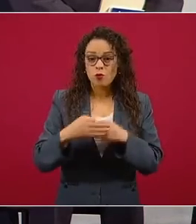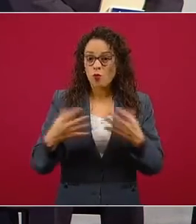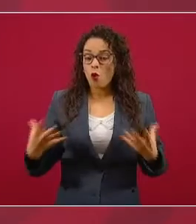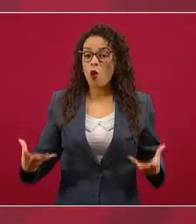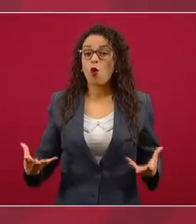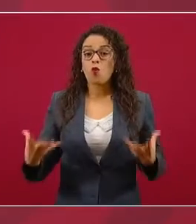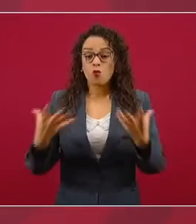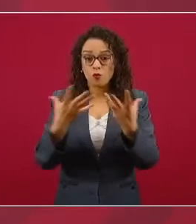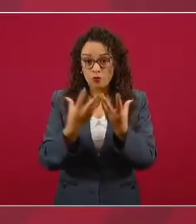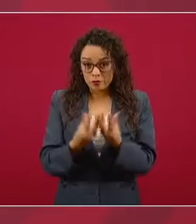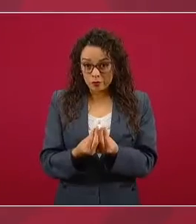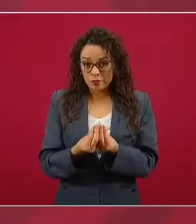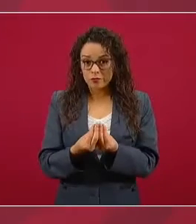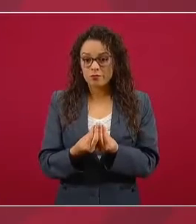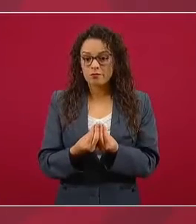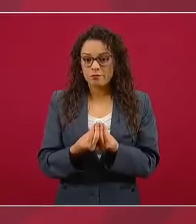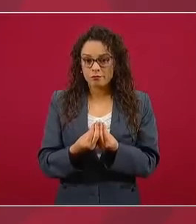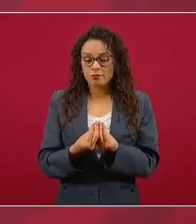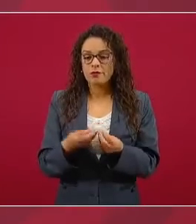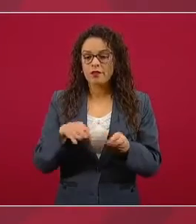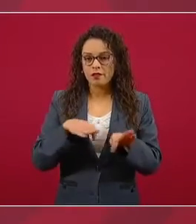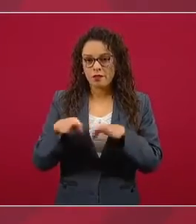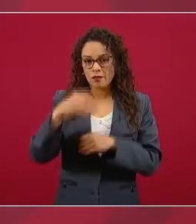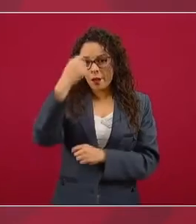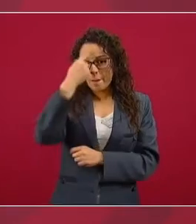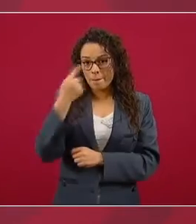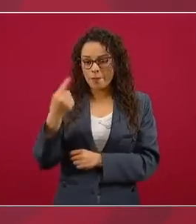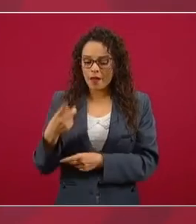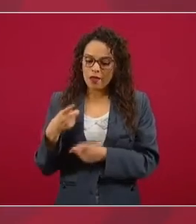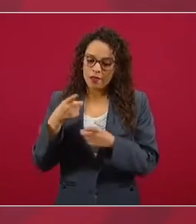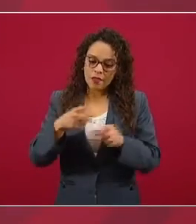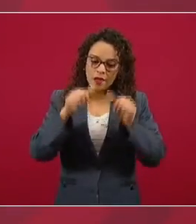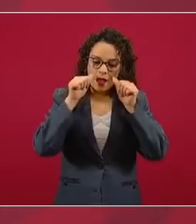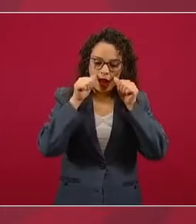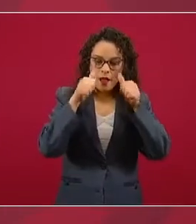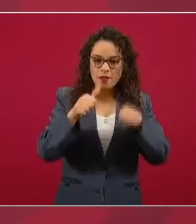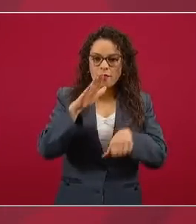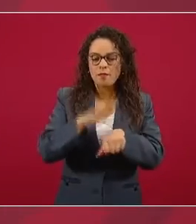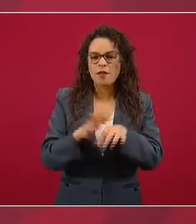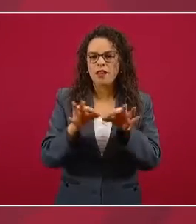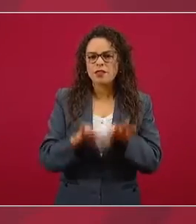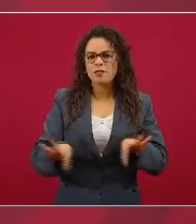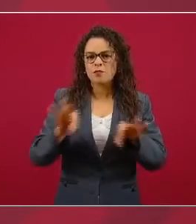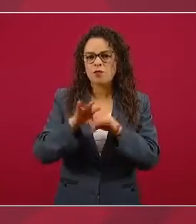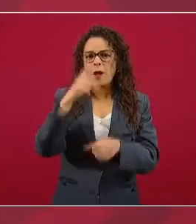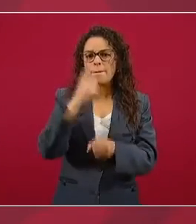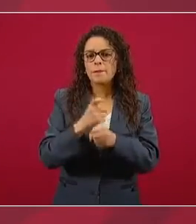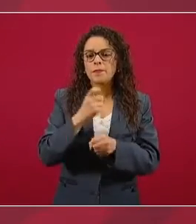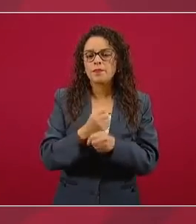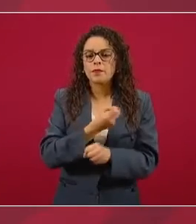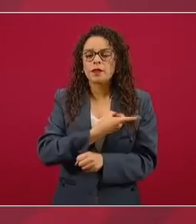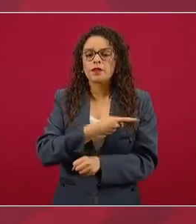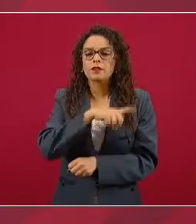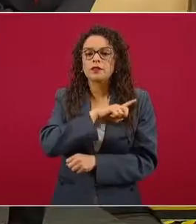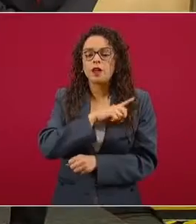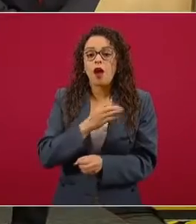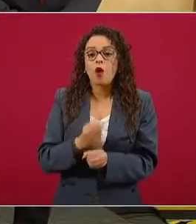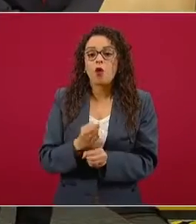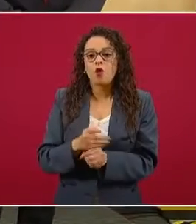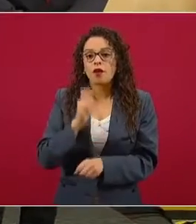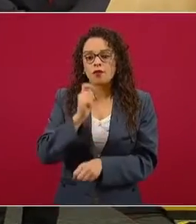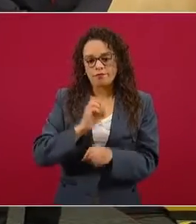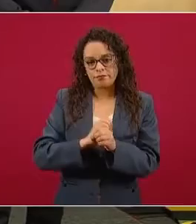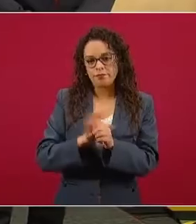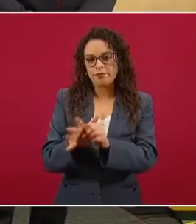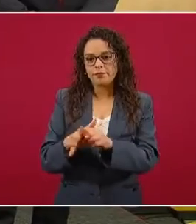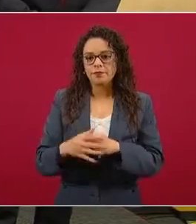juntos atendiendo el problema principal de salud que tenemos en la actualidad. Por